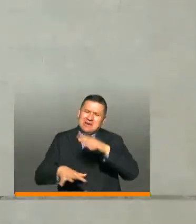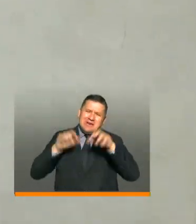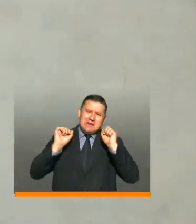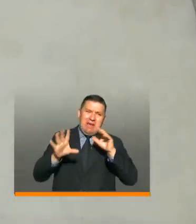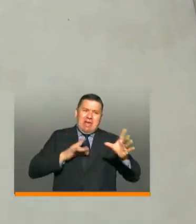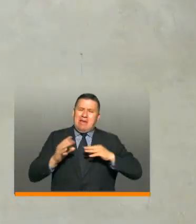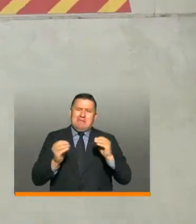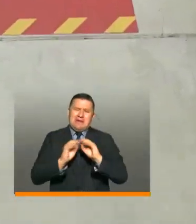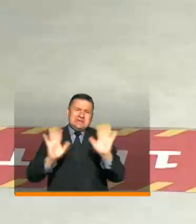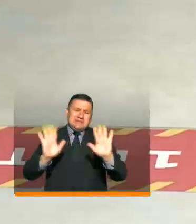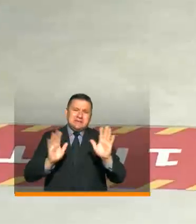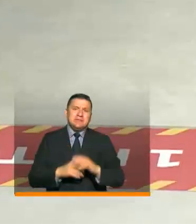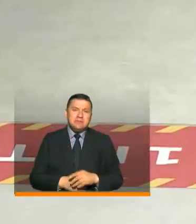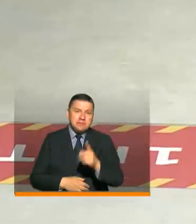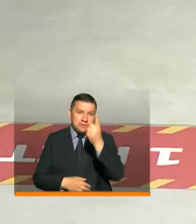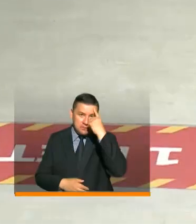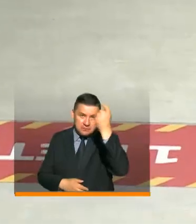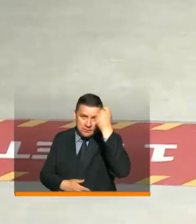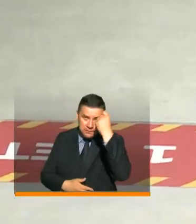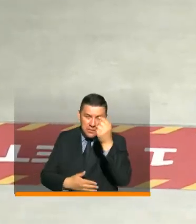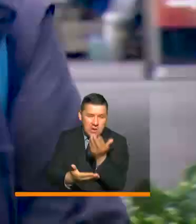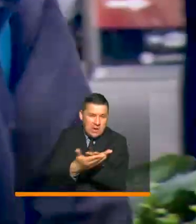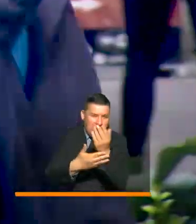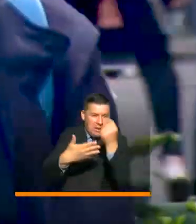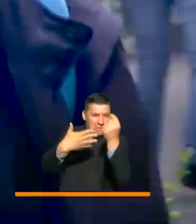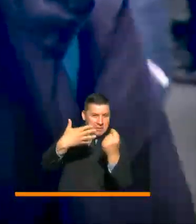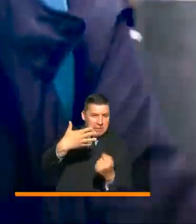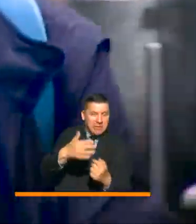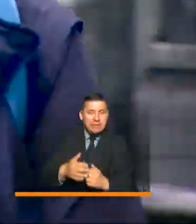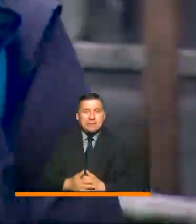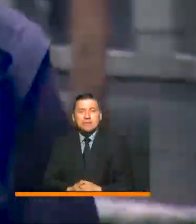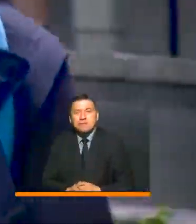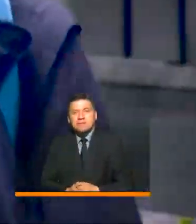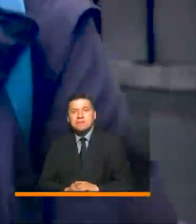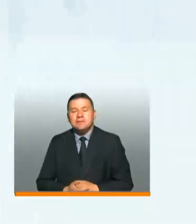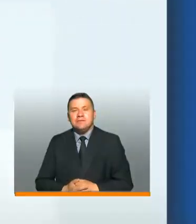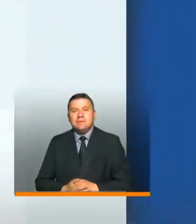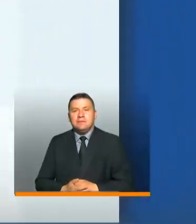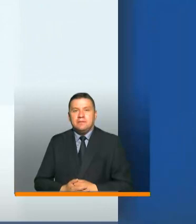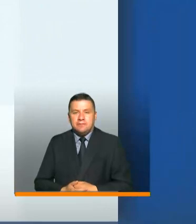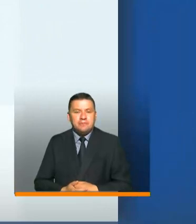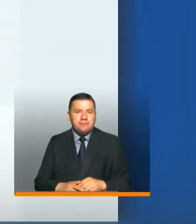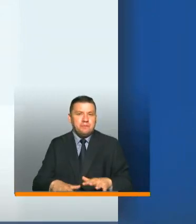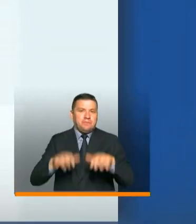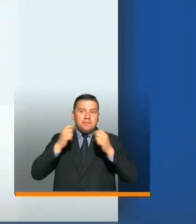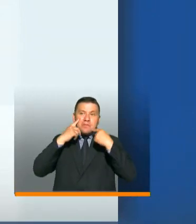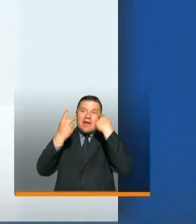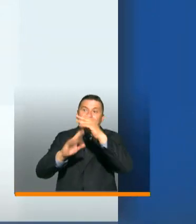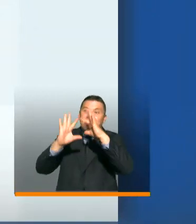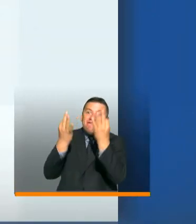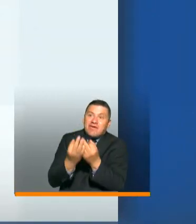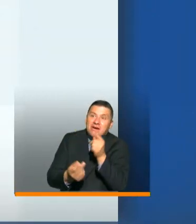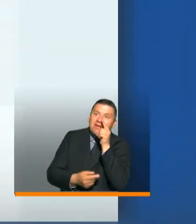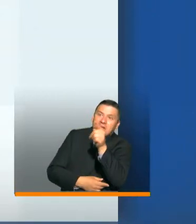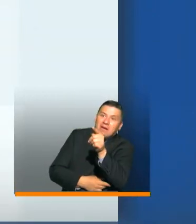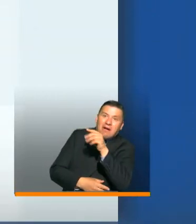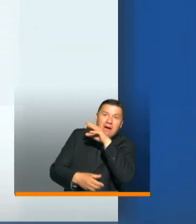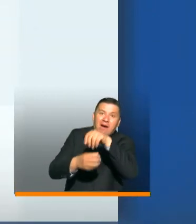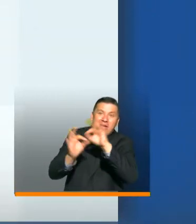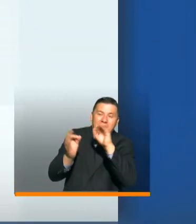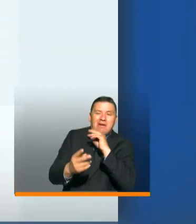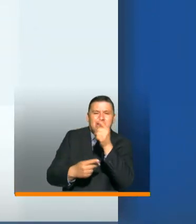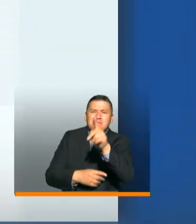el contagio. Tenga en cuenta las siguientes recomendaciones. Evite la visita a familiares no